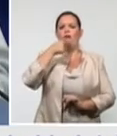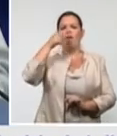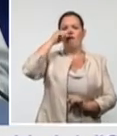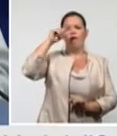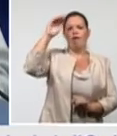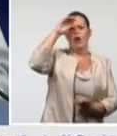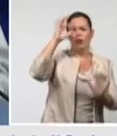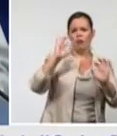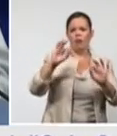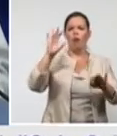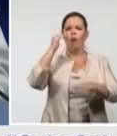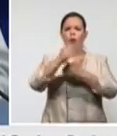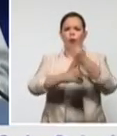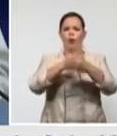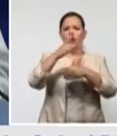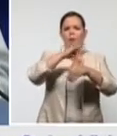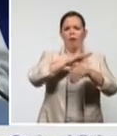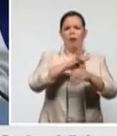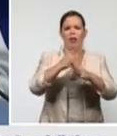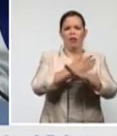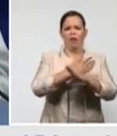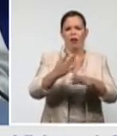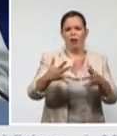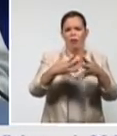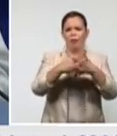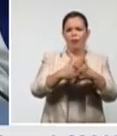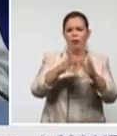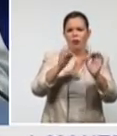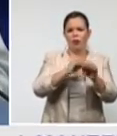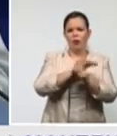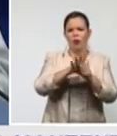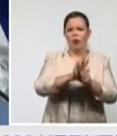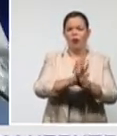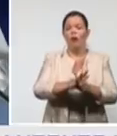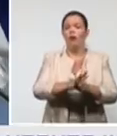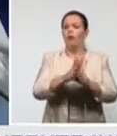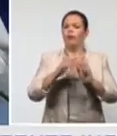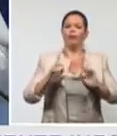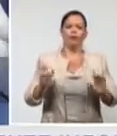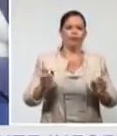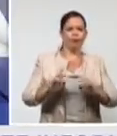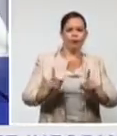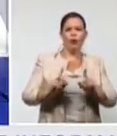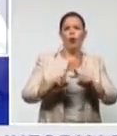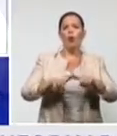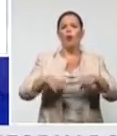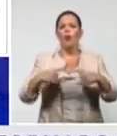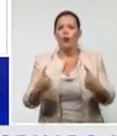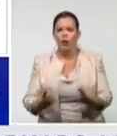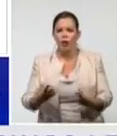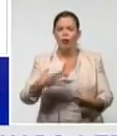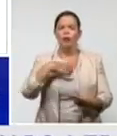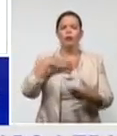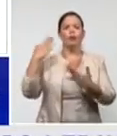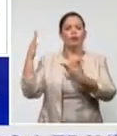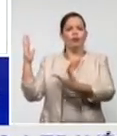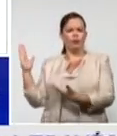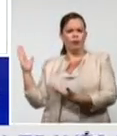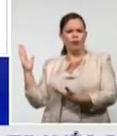enfermedades asociadas y nos referimos a las posibles secuelas del coronavirus,